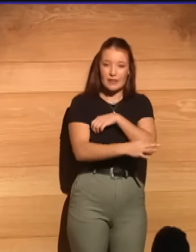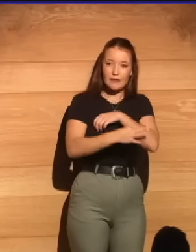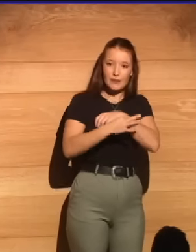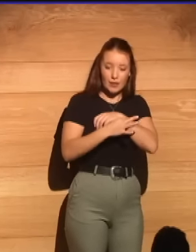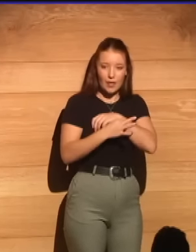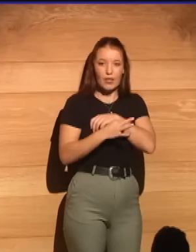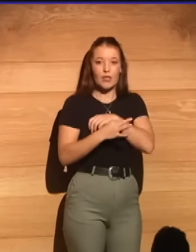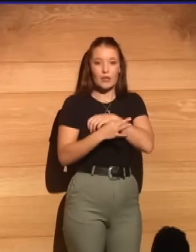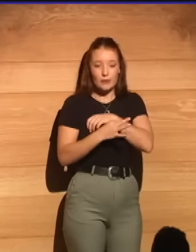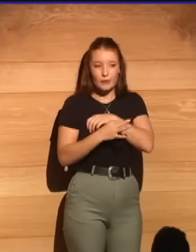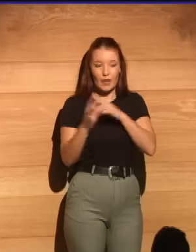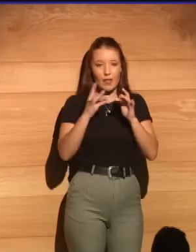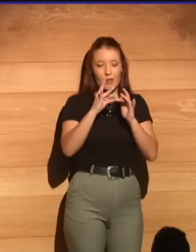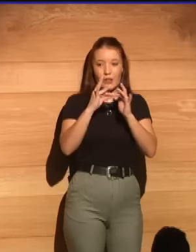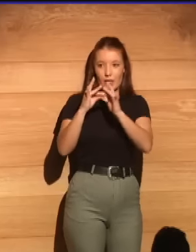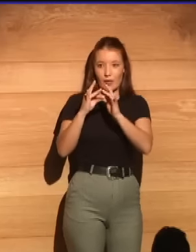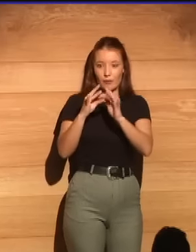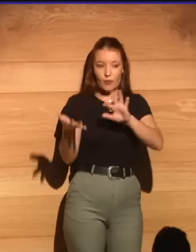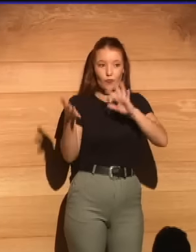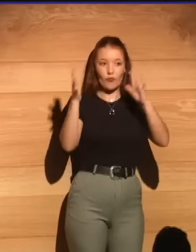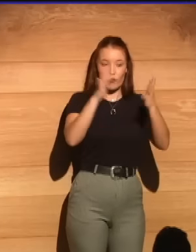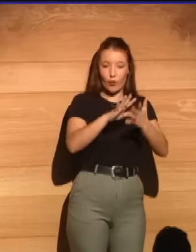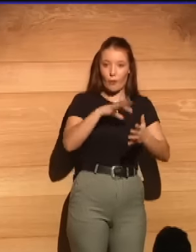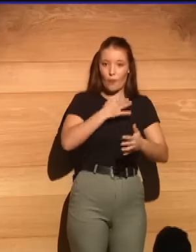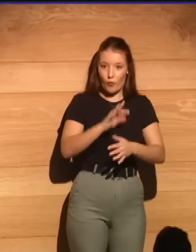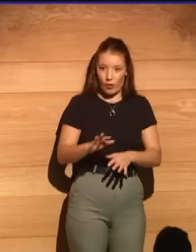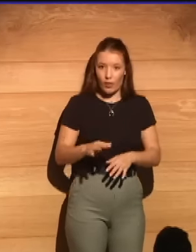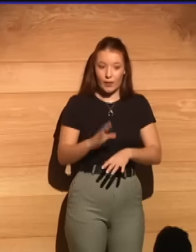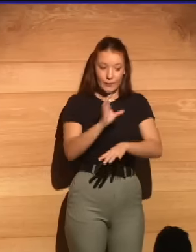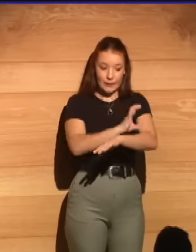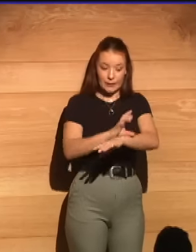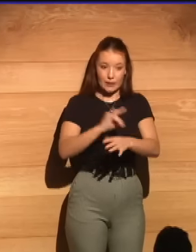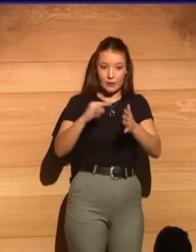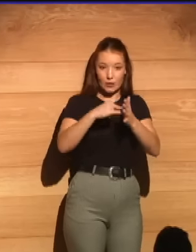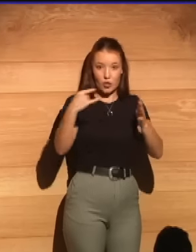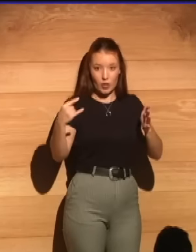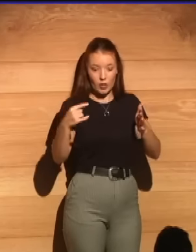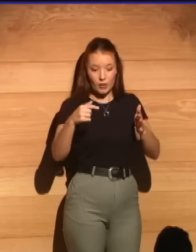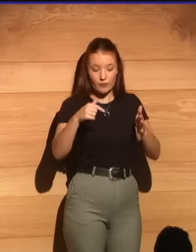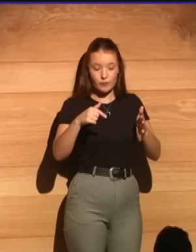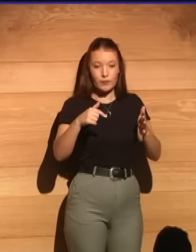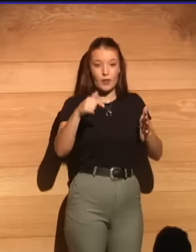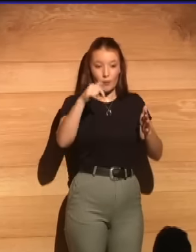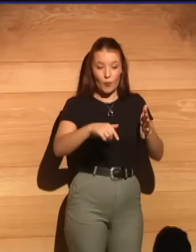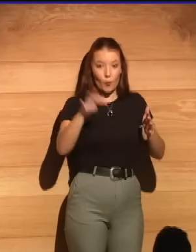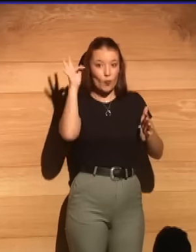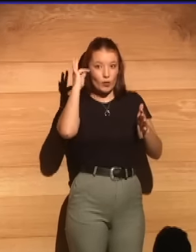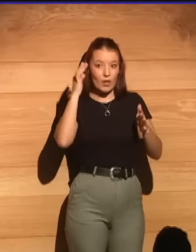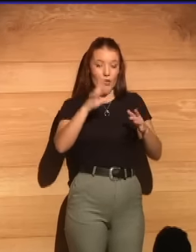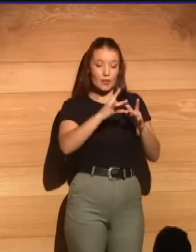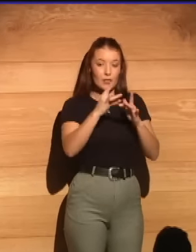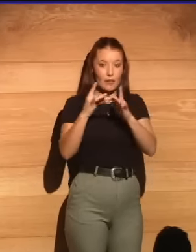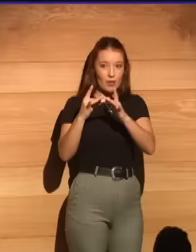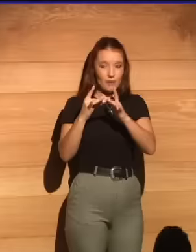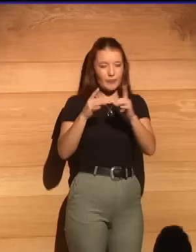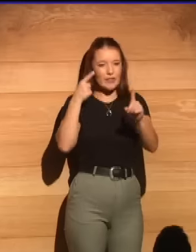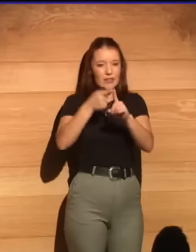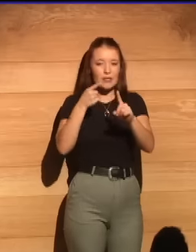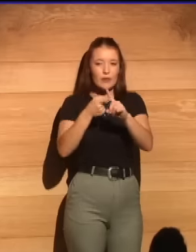puede llevar al liderazgo en carreras tecnológicas que las tenemos hoy, mujeres líderes, ¿cómo hacemos que sean